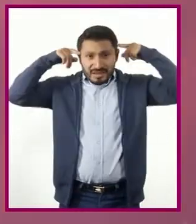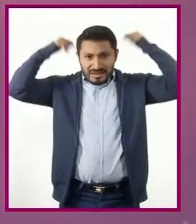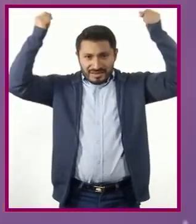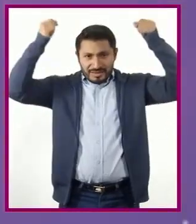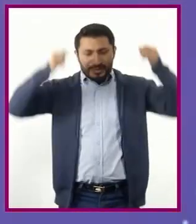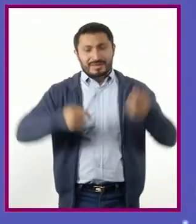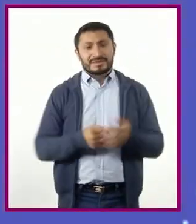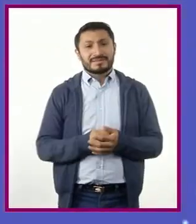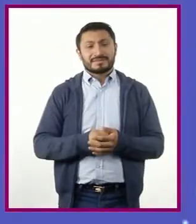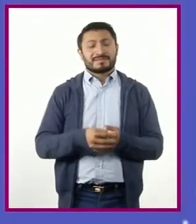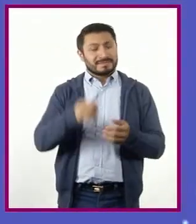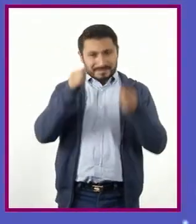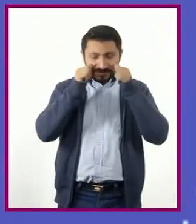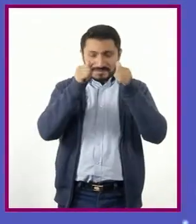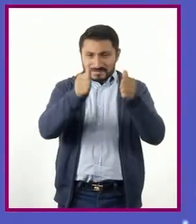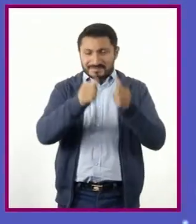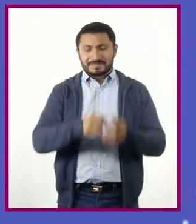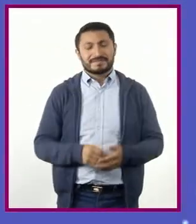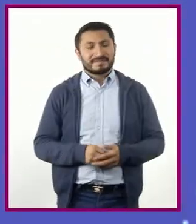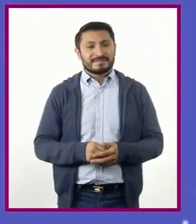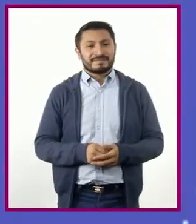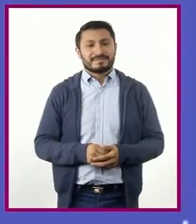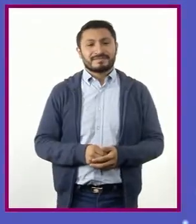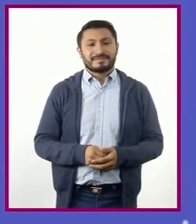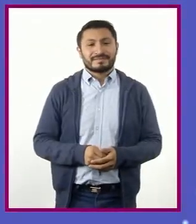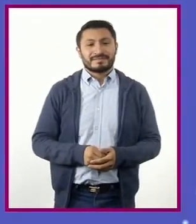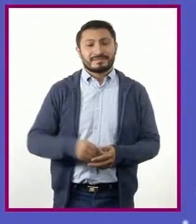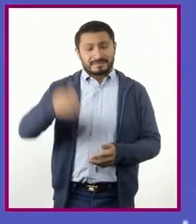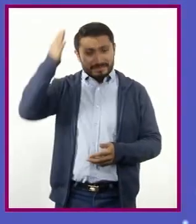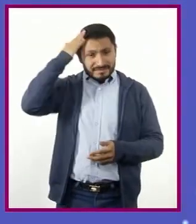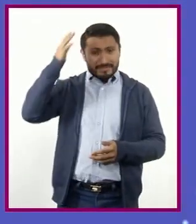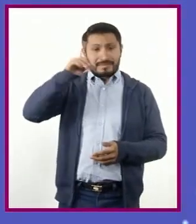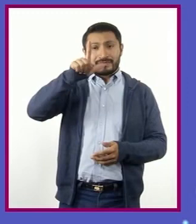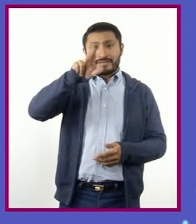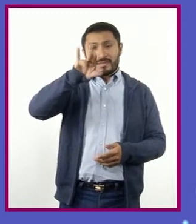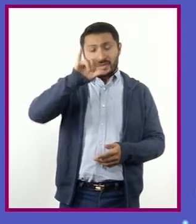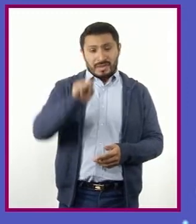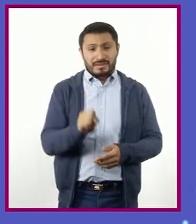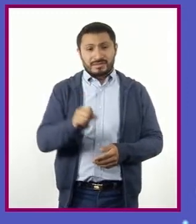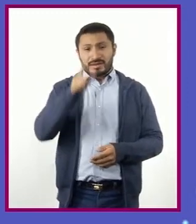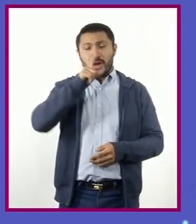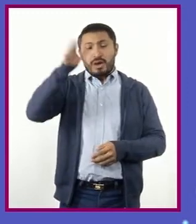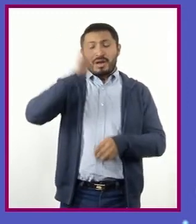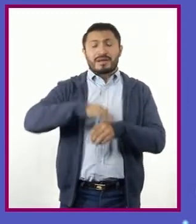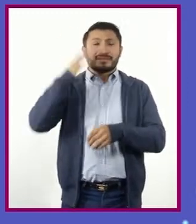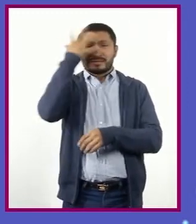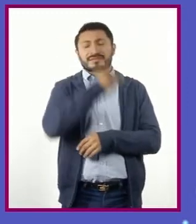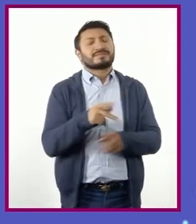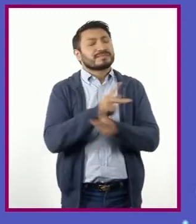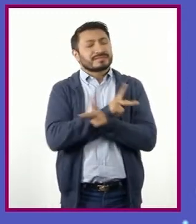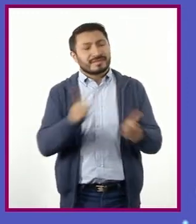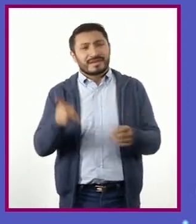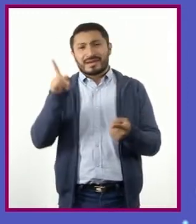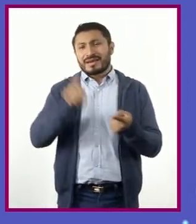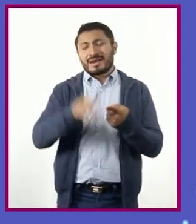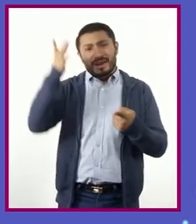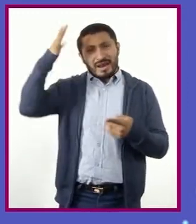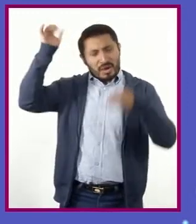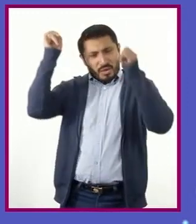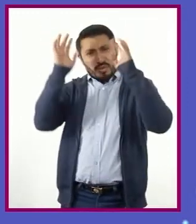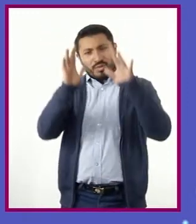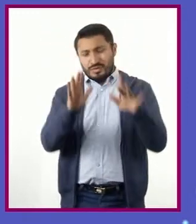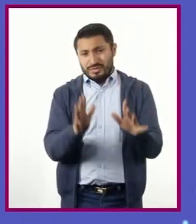Barca. Escuchen con atención. Don Luis, la luz más hermosa y pura de quien el sol